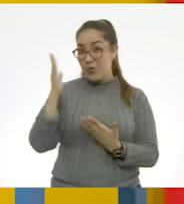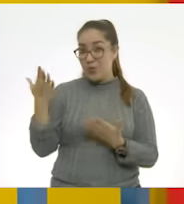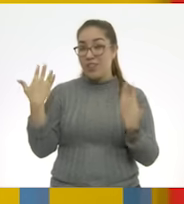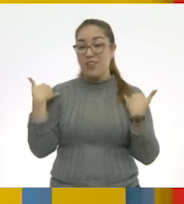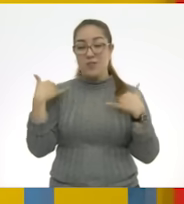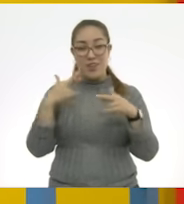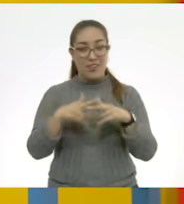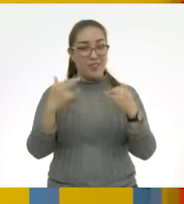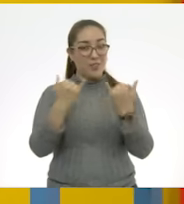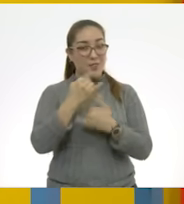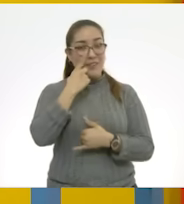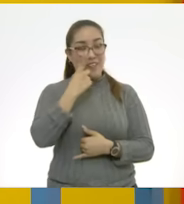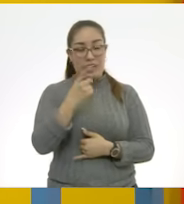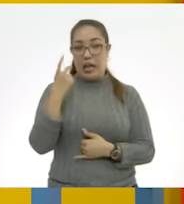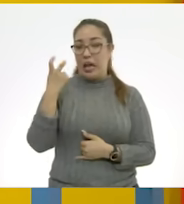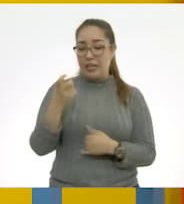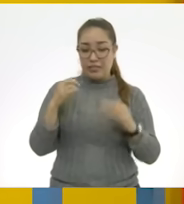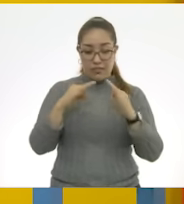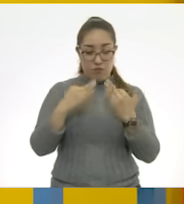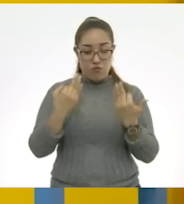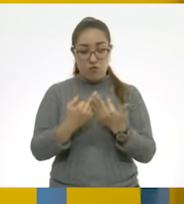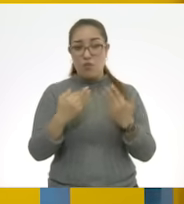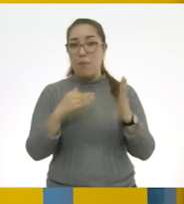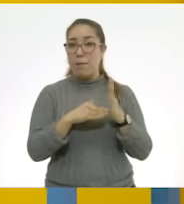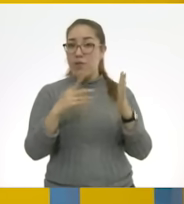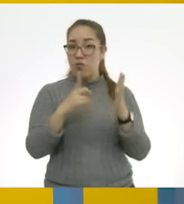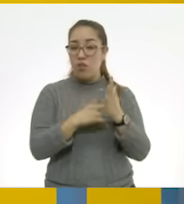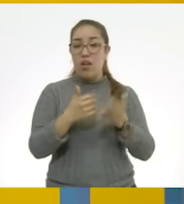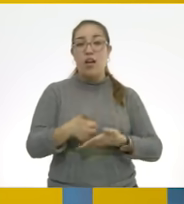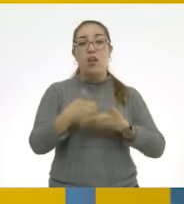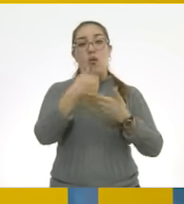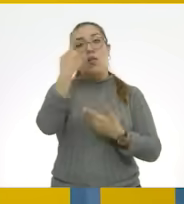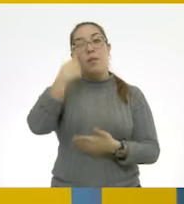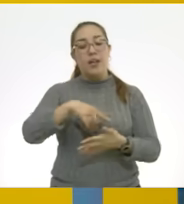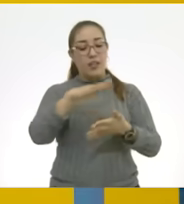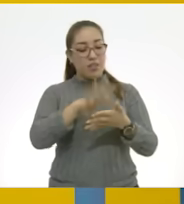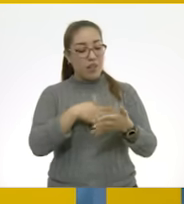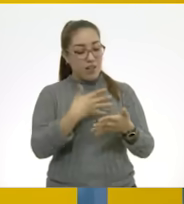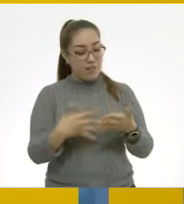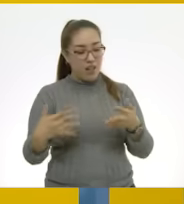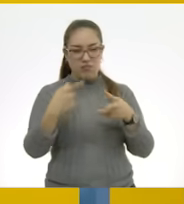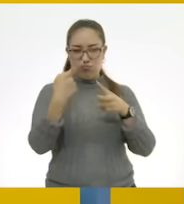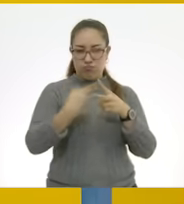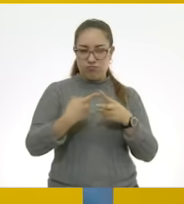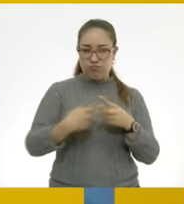Ezequiel, estas estrategias nos ayudan mientras no sabemos las tablas. Cuando ya